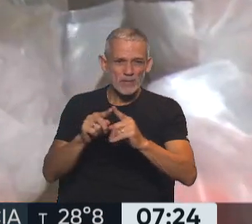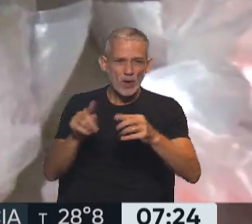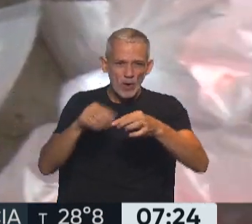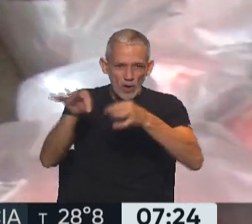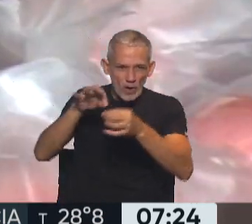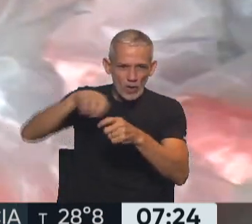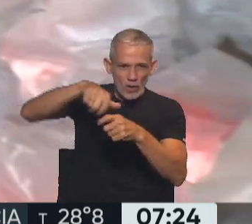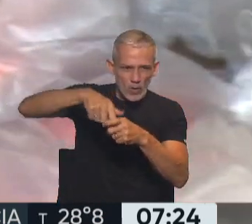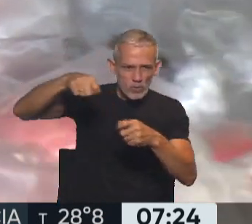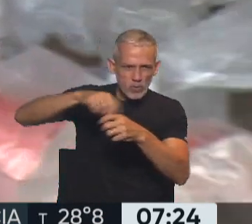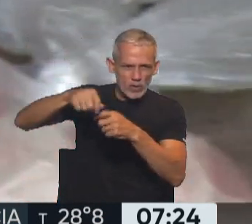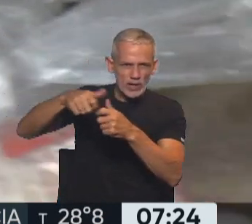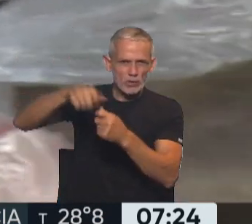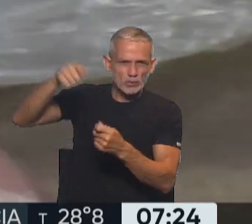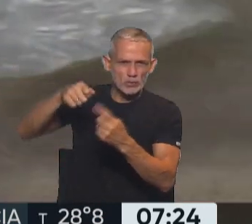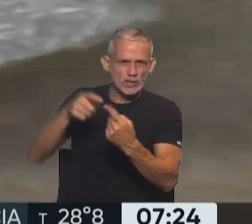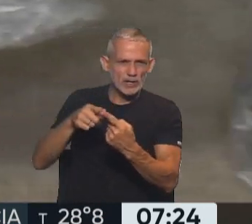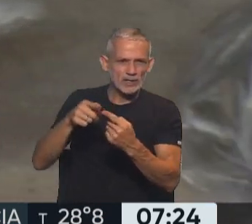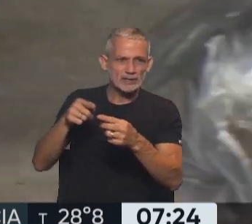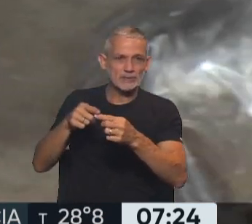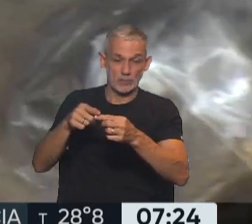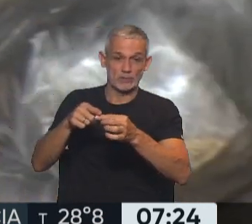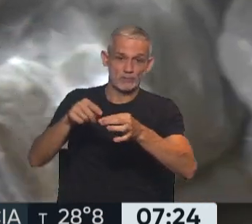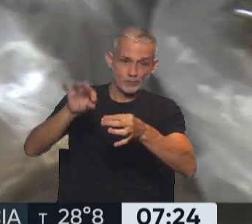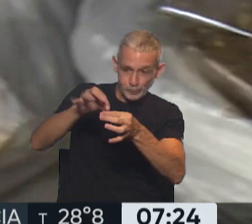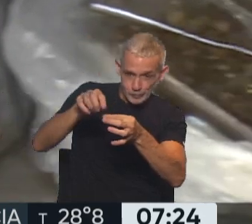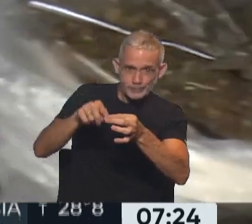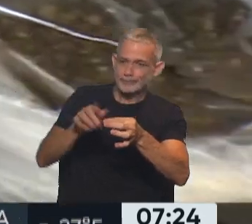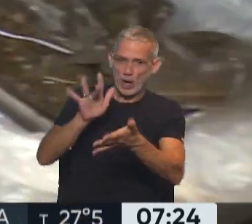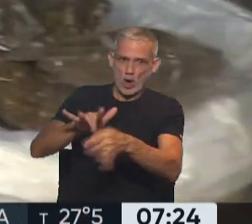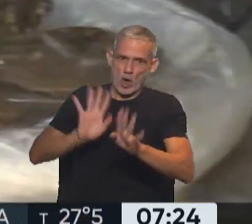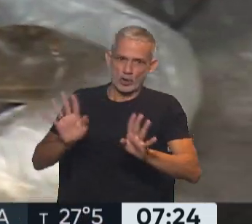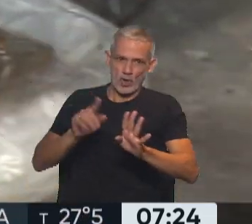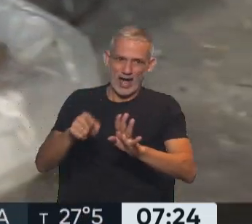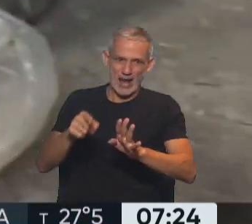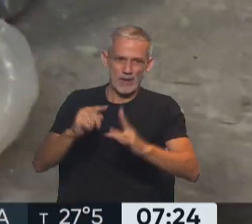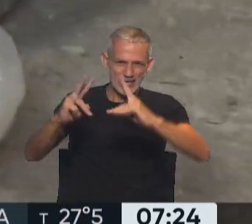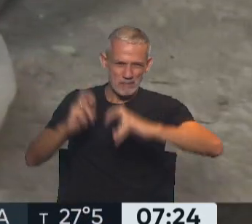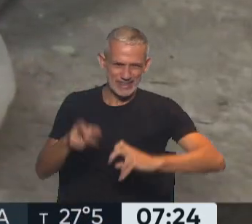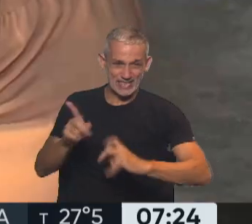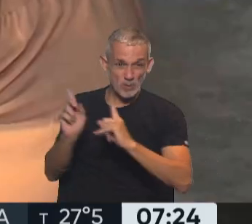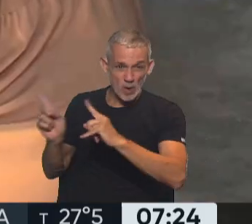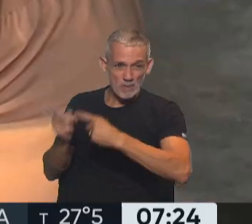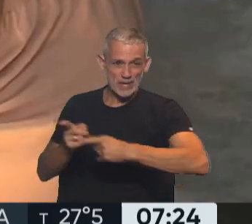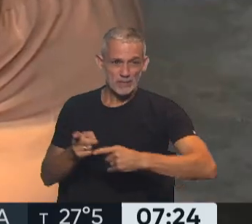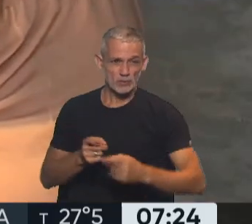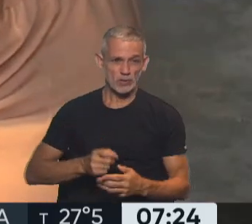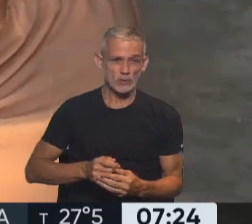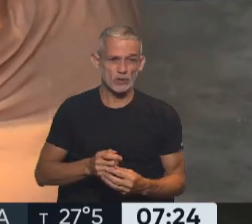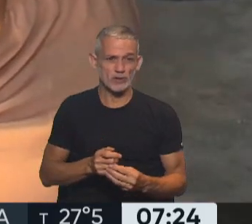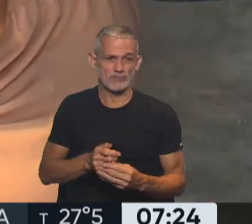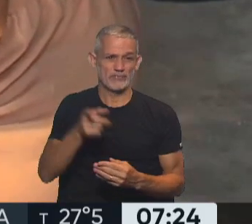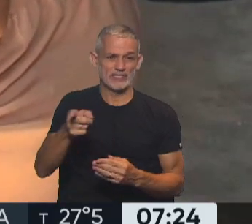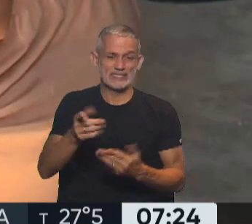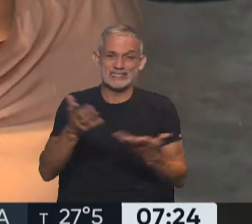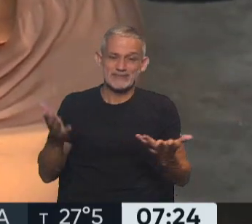costura. Esto, por supuesto, no se puede tocar porque es parte de la investigación. Este sería un punto de venta, el